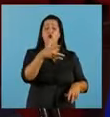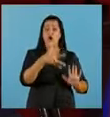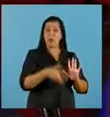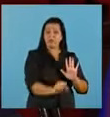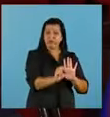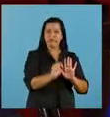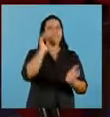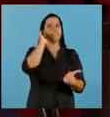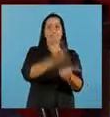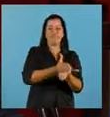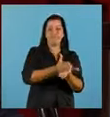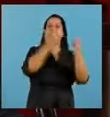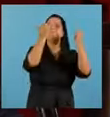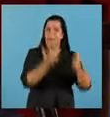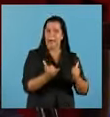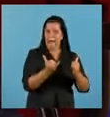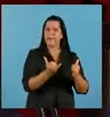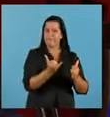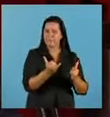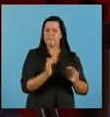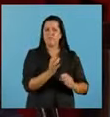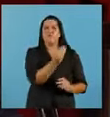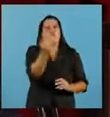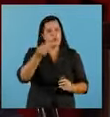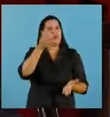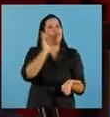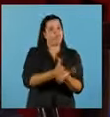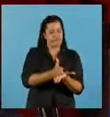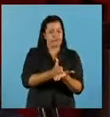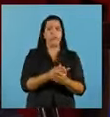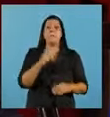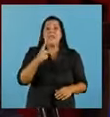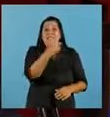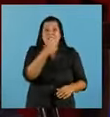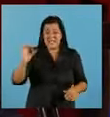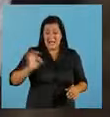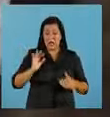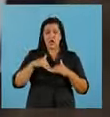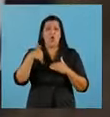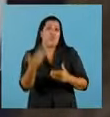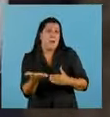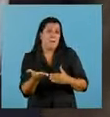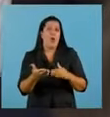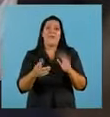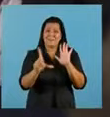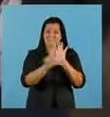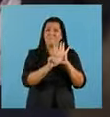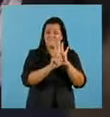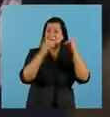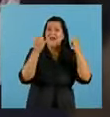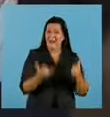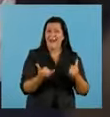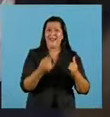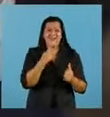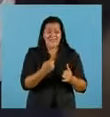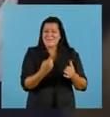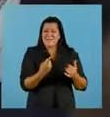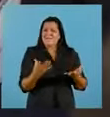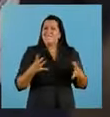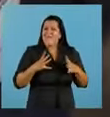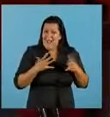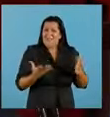embarazo en la mayoría de las situaciones. 100 años después, la jurisprudencia da cuenta de lo ineficaz que